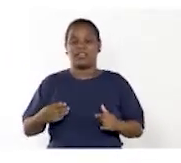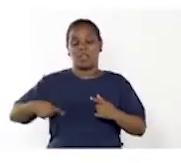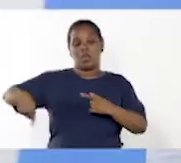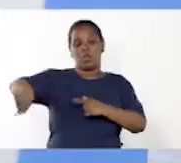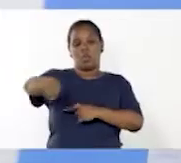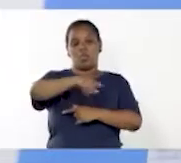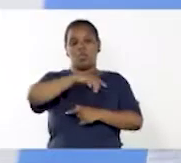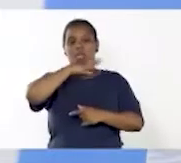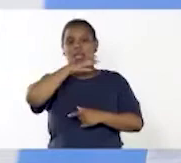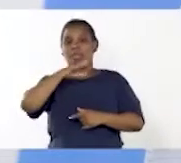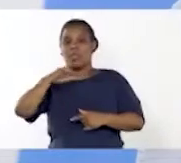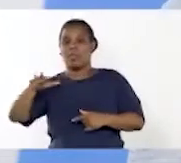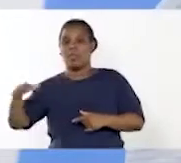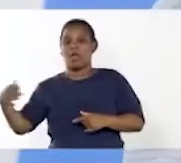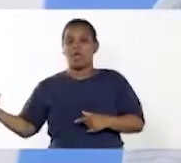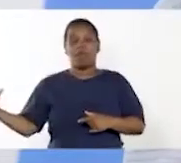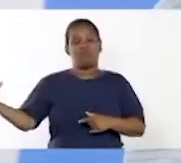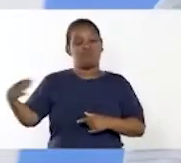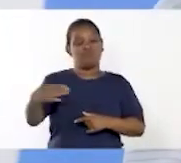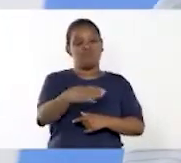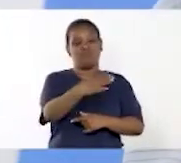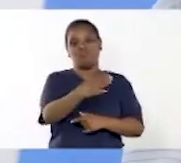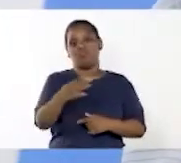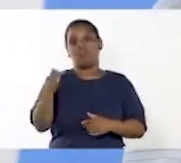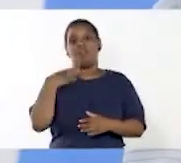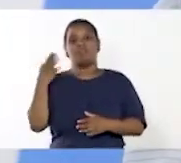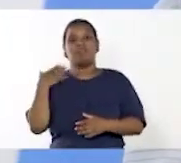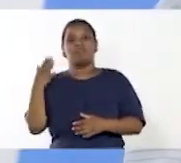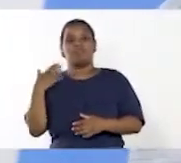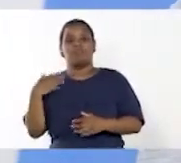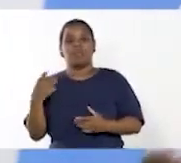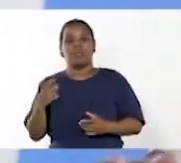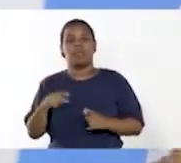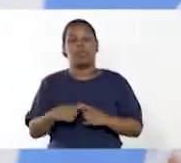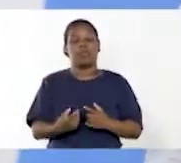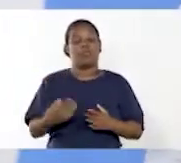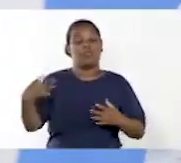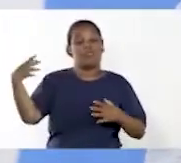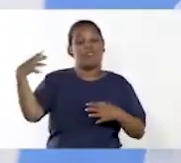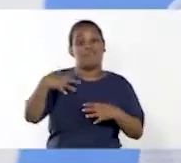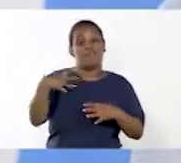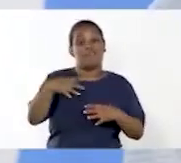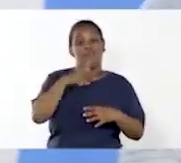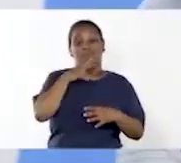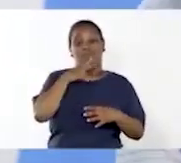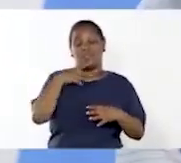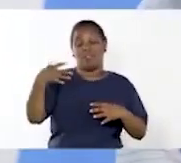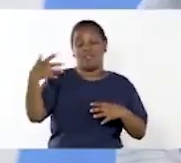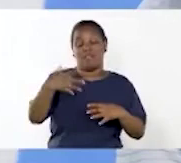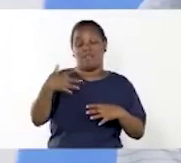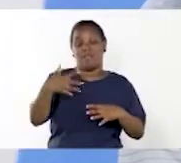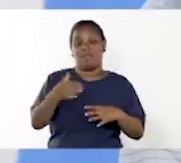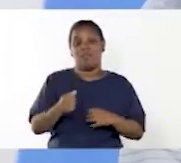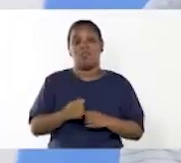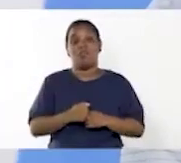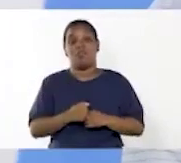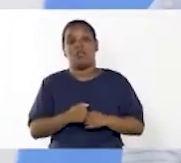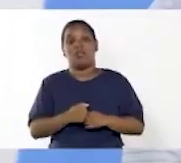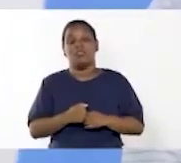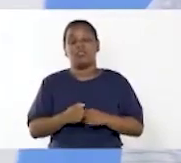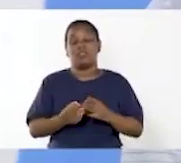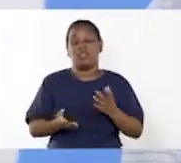pasa corrientes cálidas, pero que las corrientes tienen una influencia, las aguas tienen una influencia en el